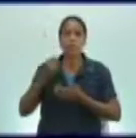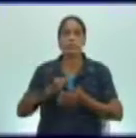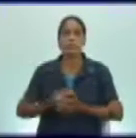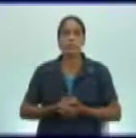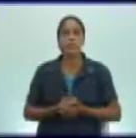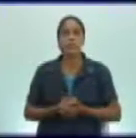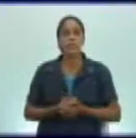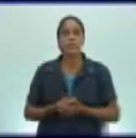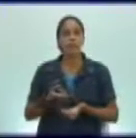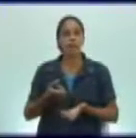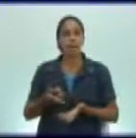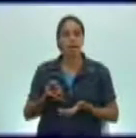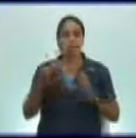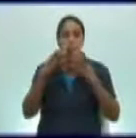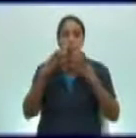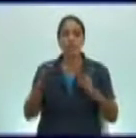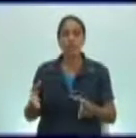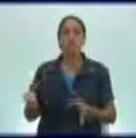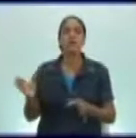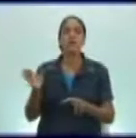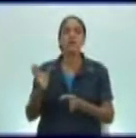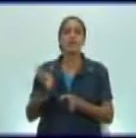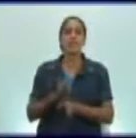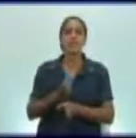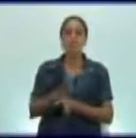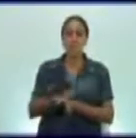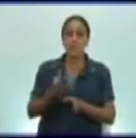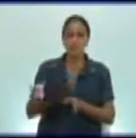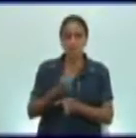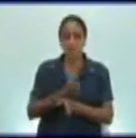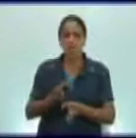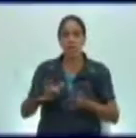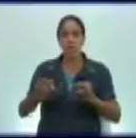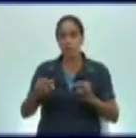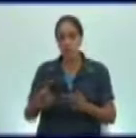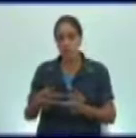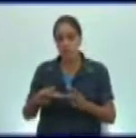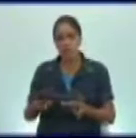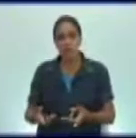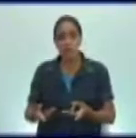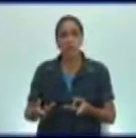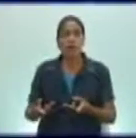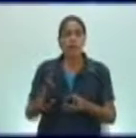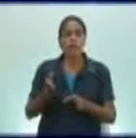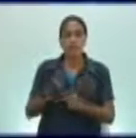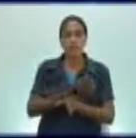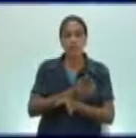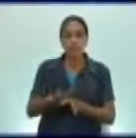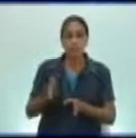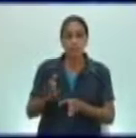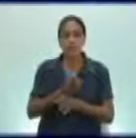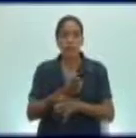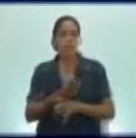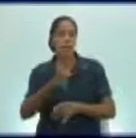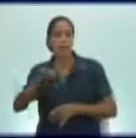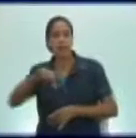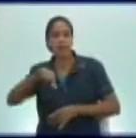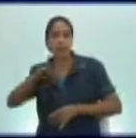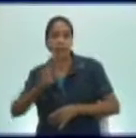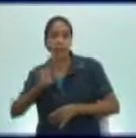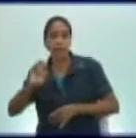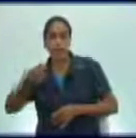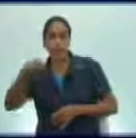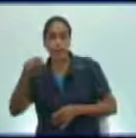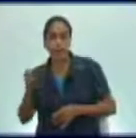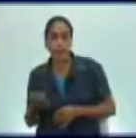La segmentación permite la repetición de las partes en el organismo, como son las quetas, los ganglios,